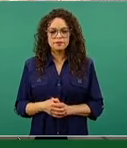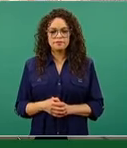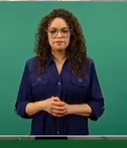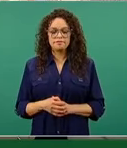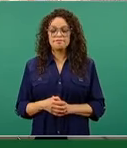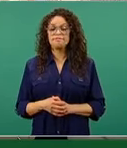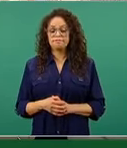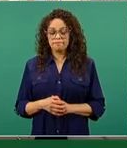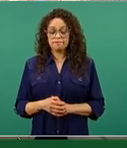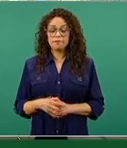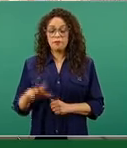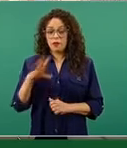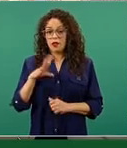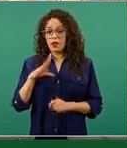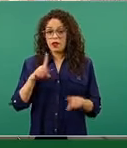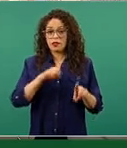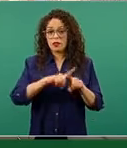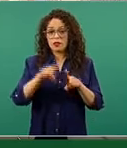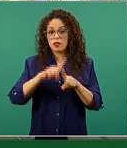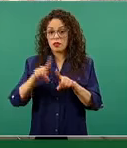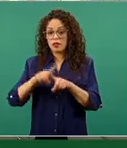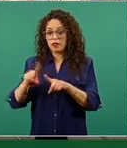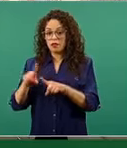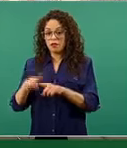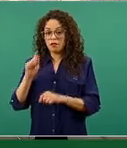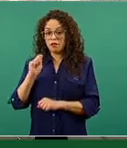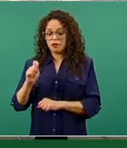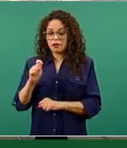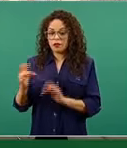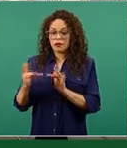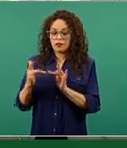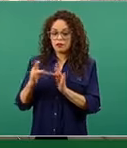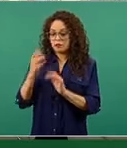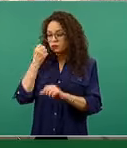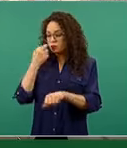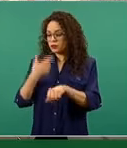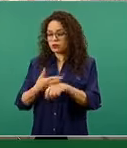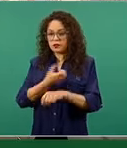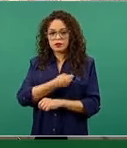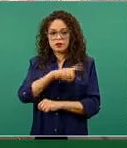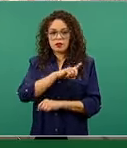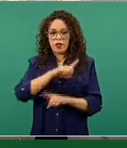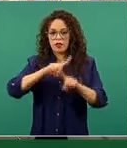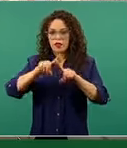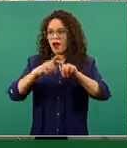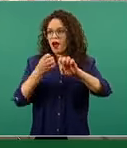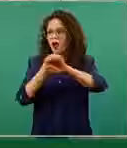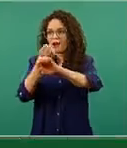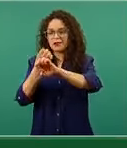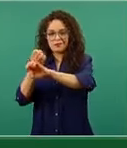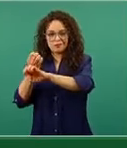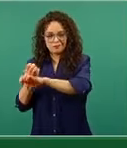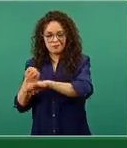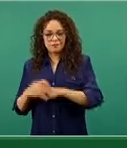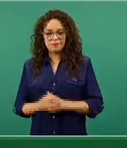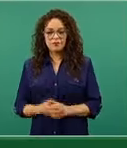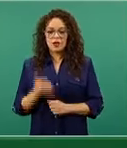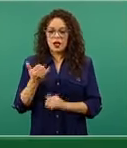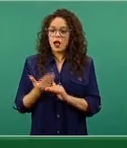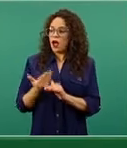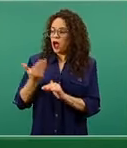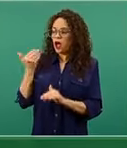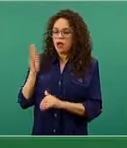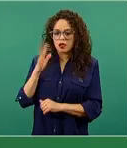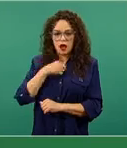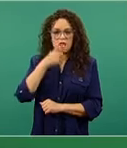presentaciones que tenemos con los secretarios y secretarias de salud de las entidades federativas. Y como hemos dicho en ocasiones